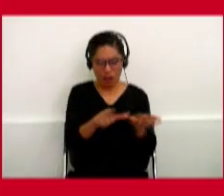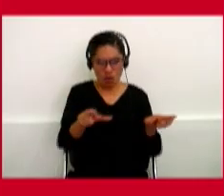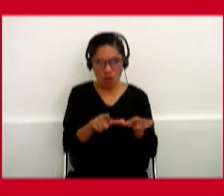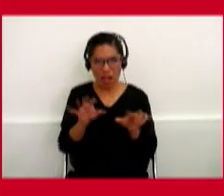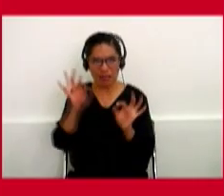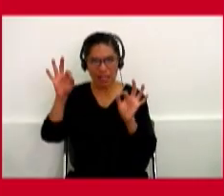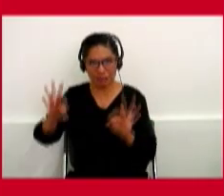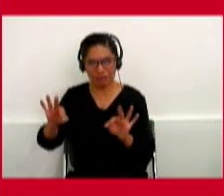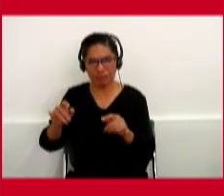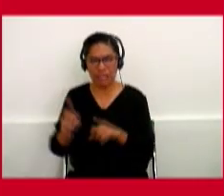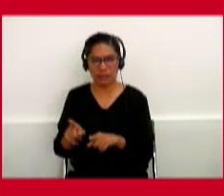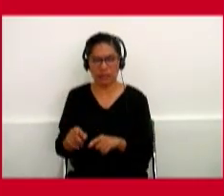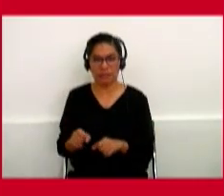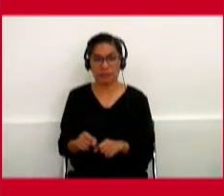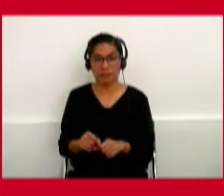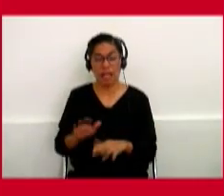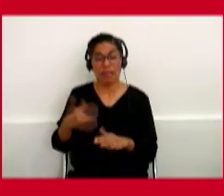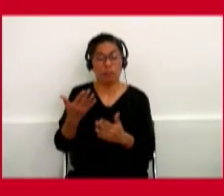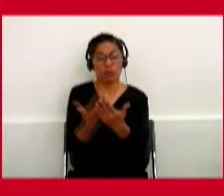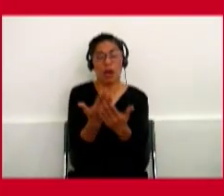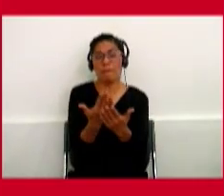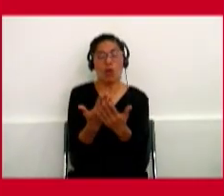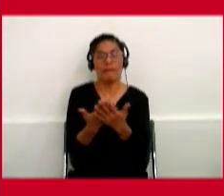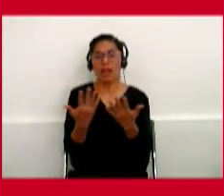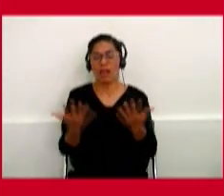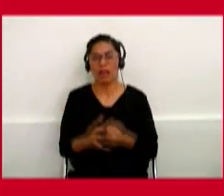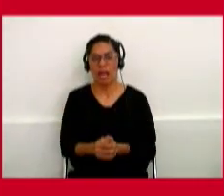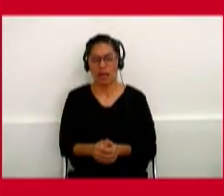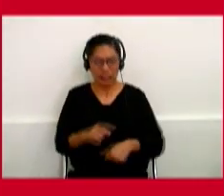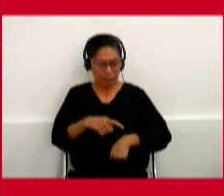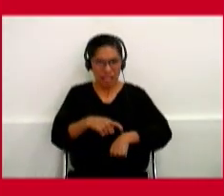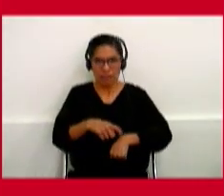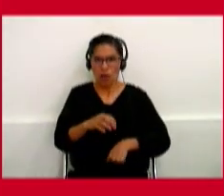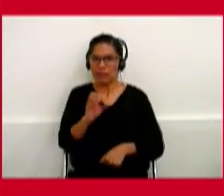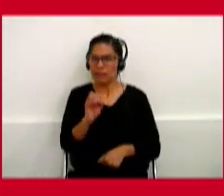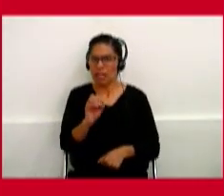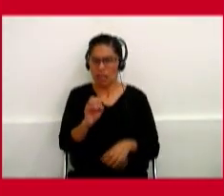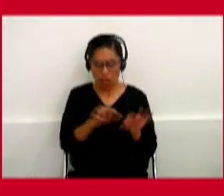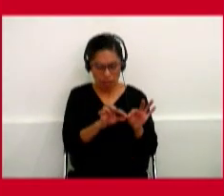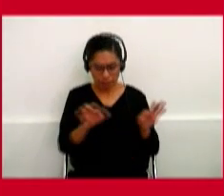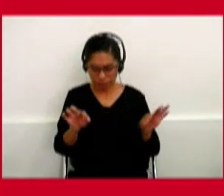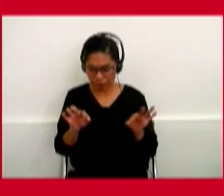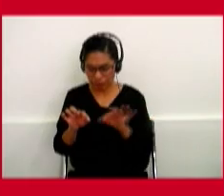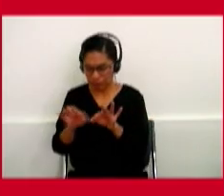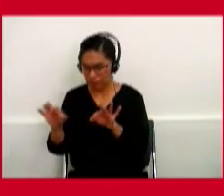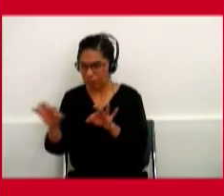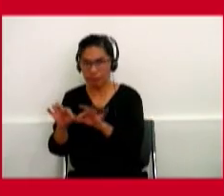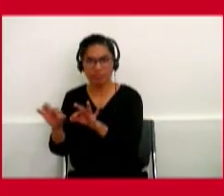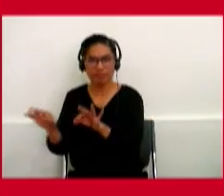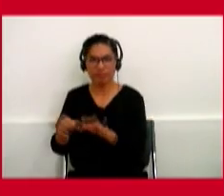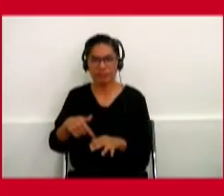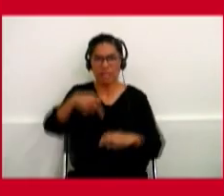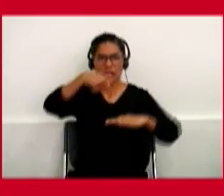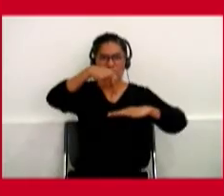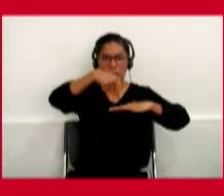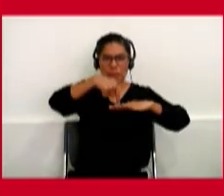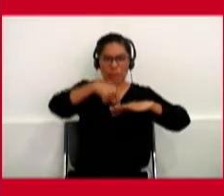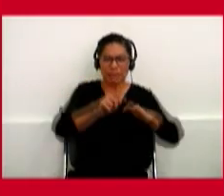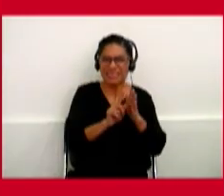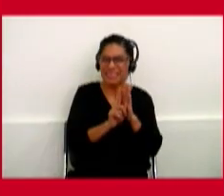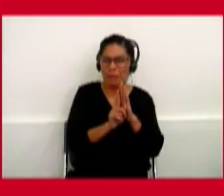esta prueba hicimos un offset de tiempo de 0 a 100 milisegundos de taladro a taladro. Entonces, de taladro a taladro era 100